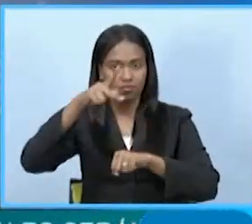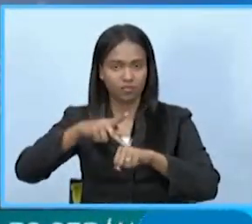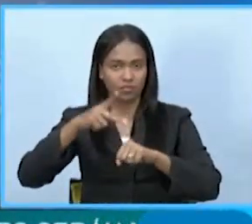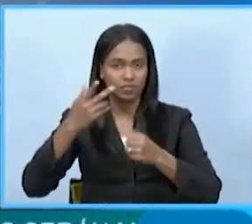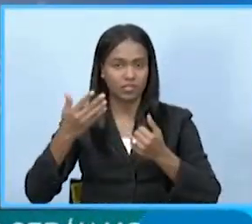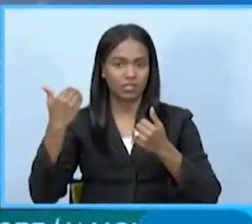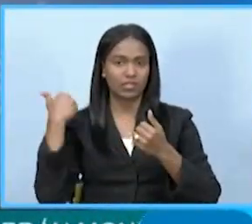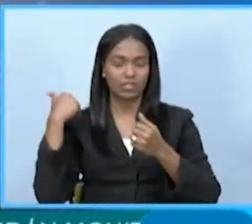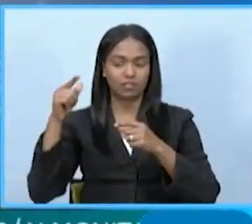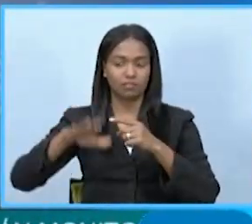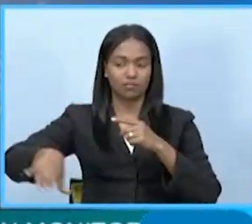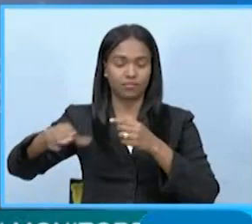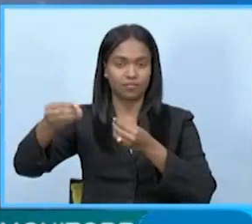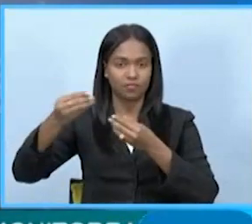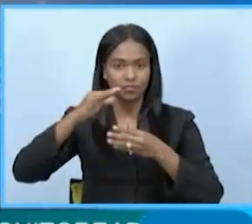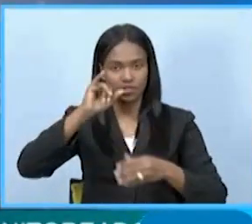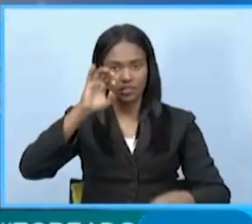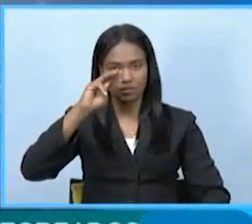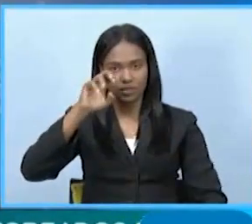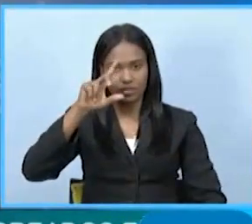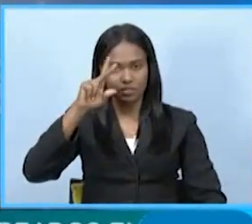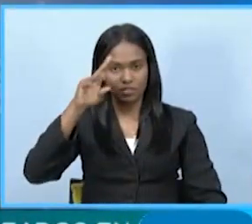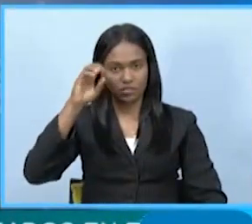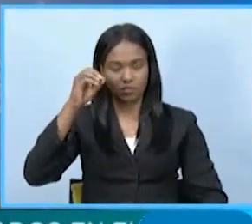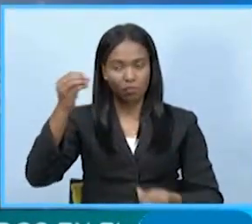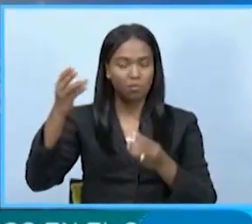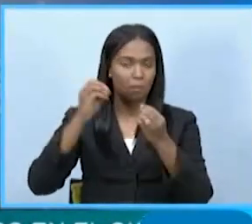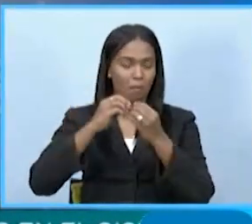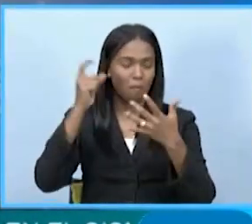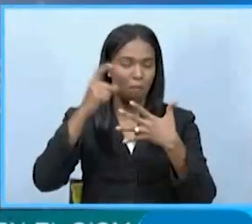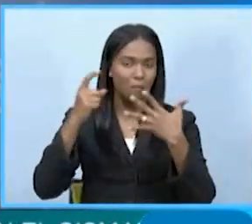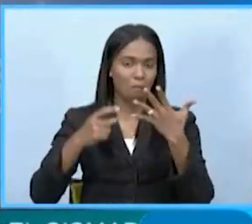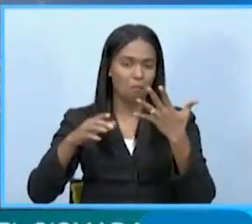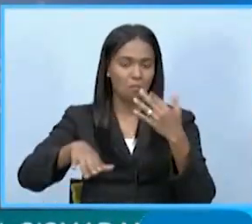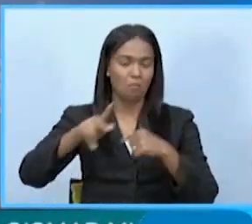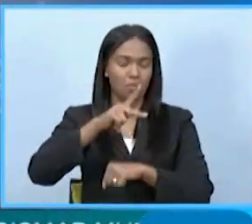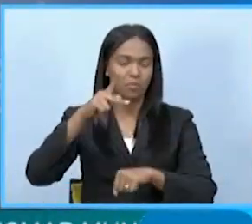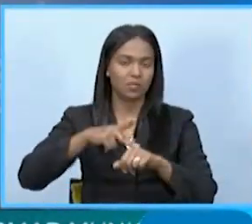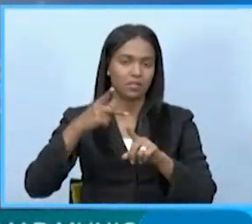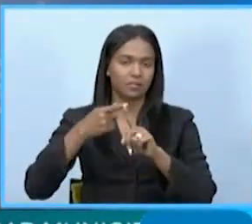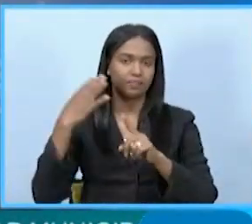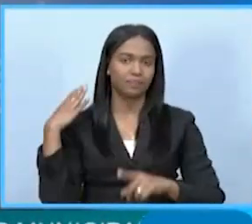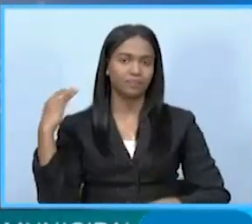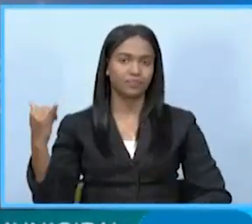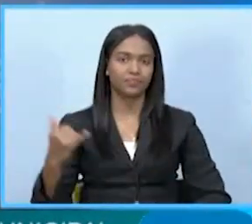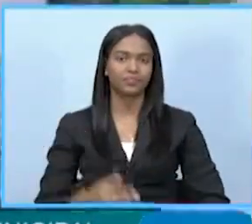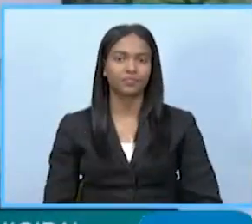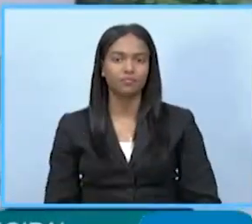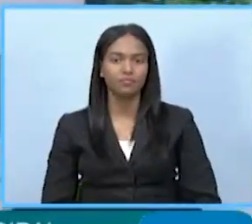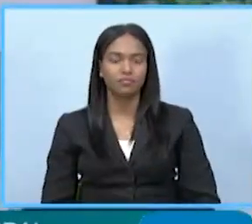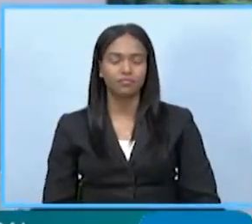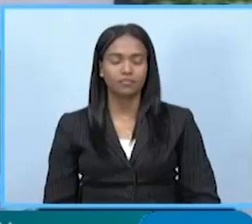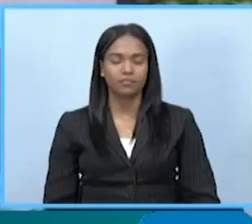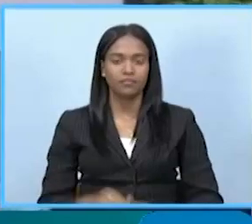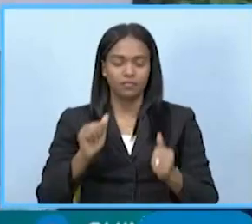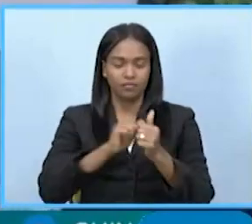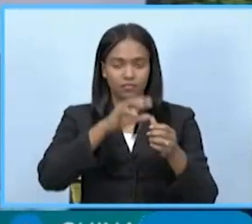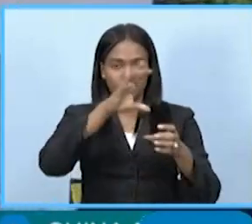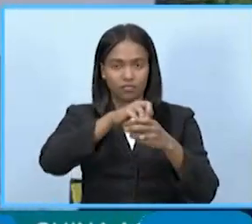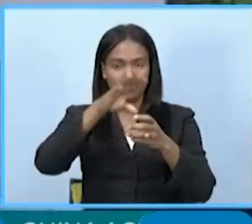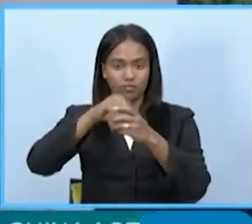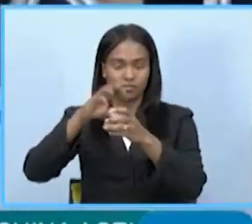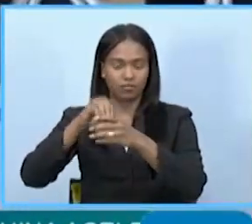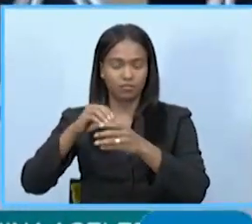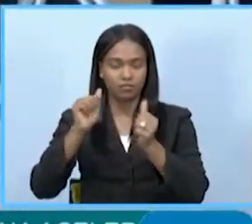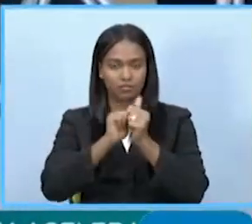Nuestro corresponsal José Manuel Rosario con los detalles desde la provincia Sánchez Ramírez. Con la participación de Jean